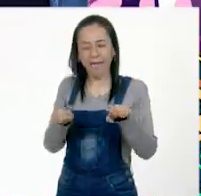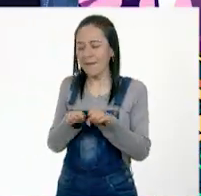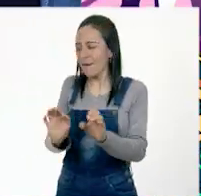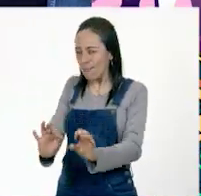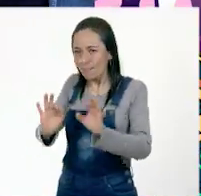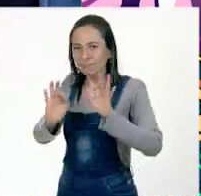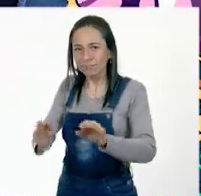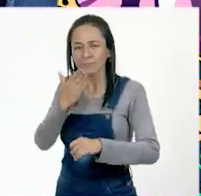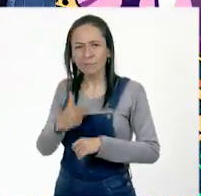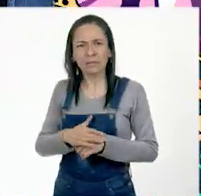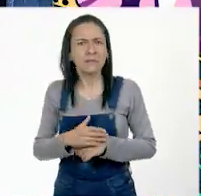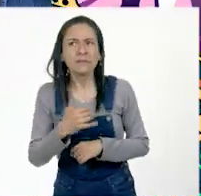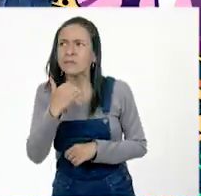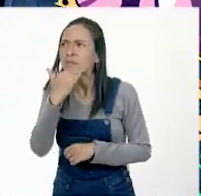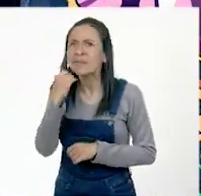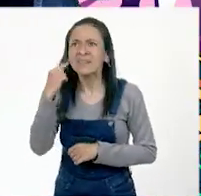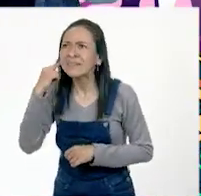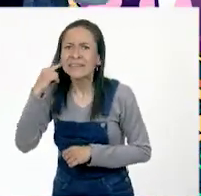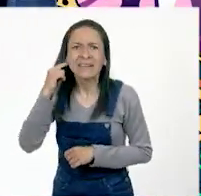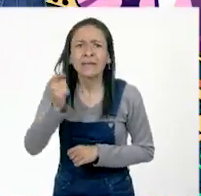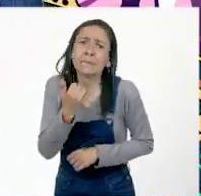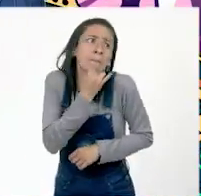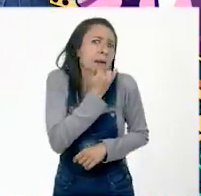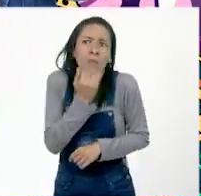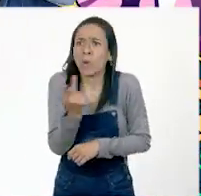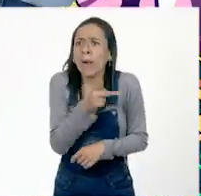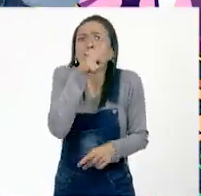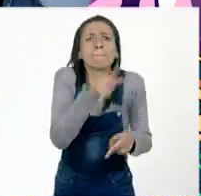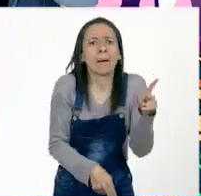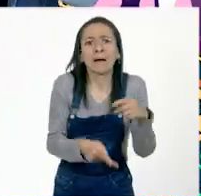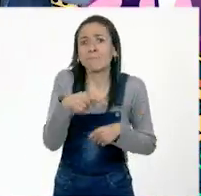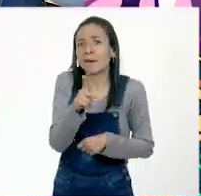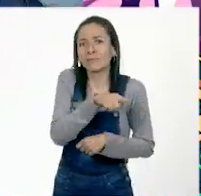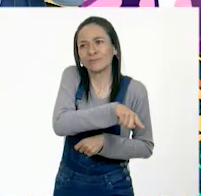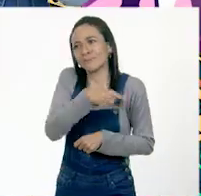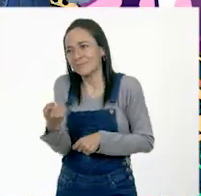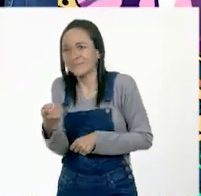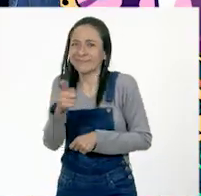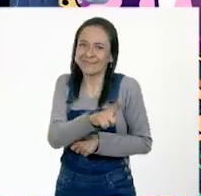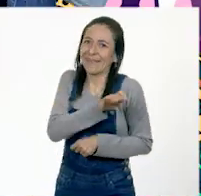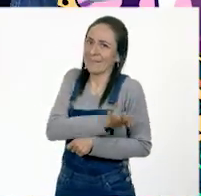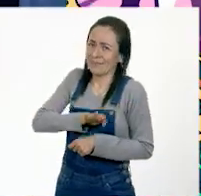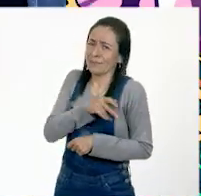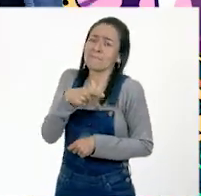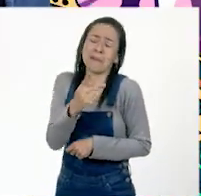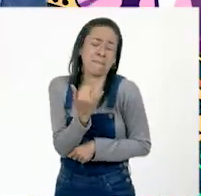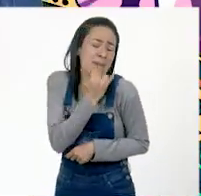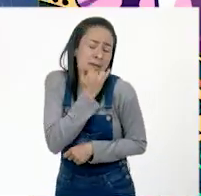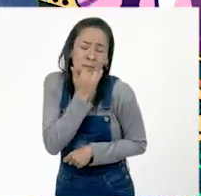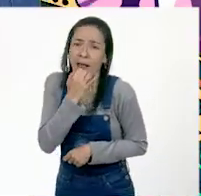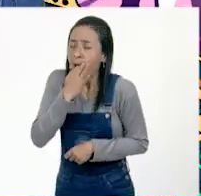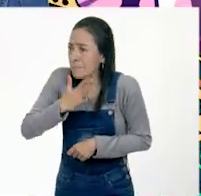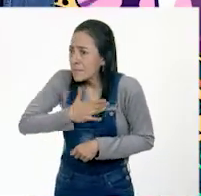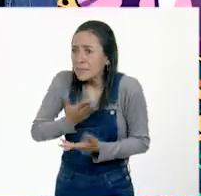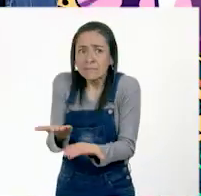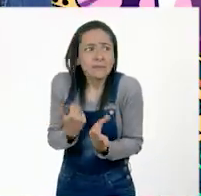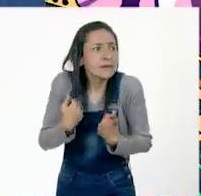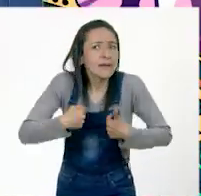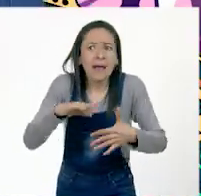¿Qué se oye? ¿Qué se oye? Perdón que las interrumpa. Después de las felicitaciones, ¿podrían explicarme qué